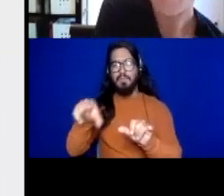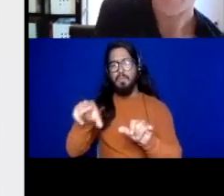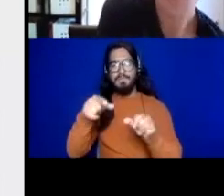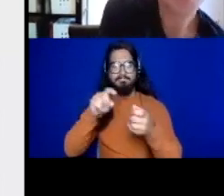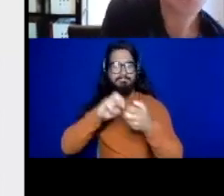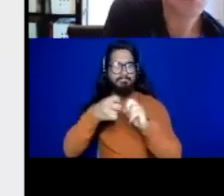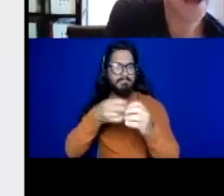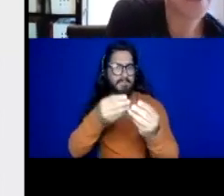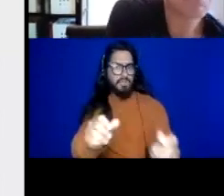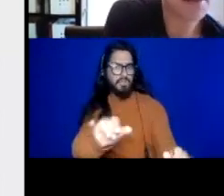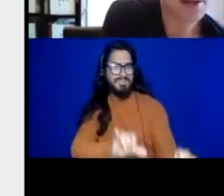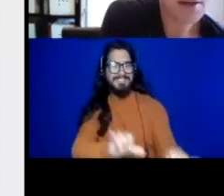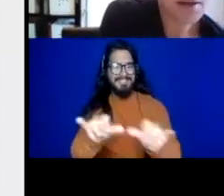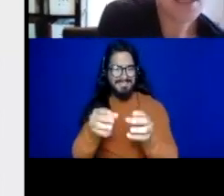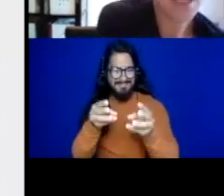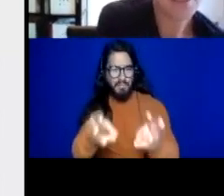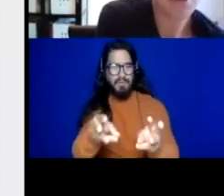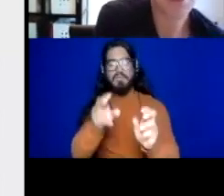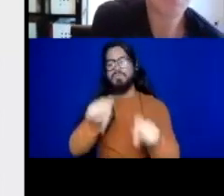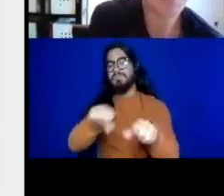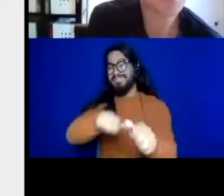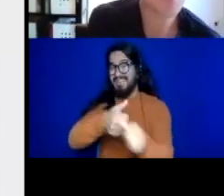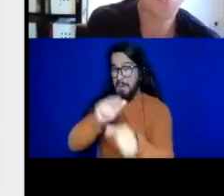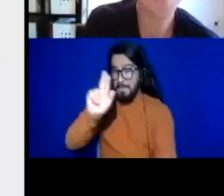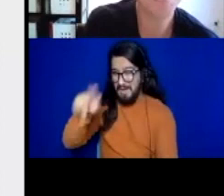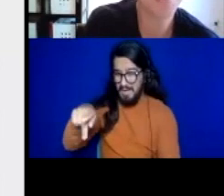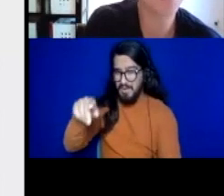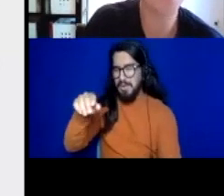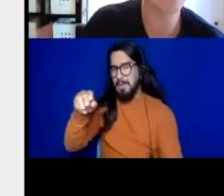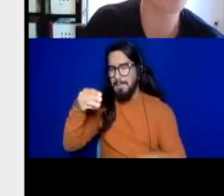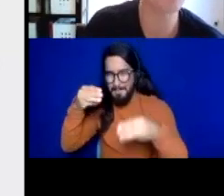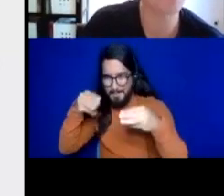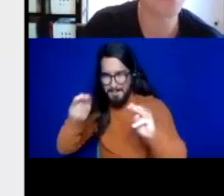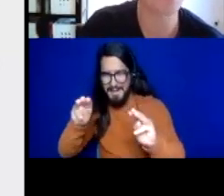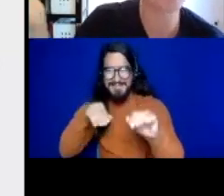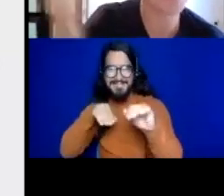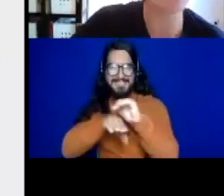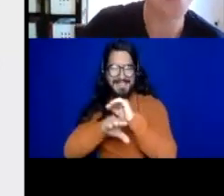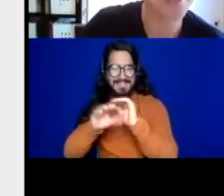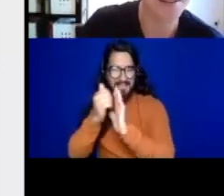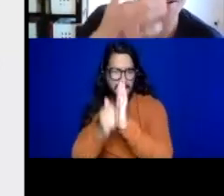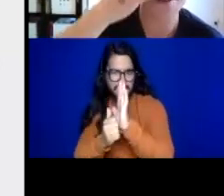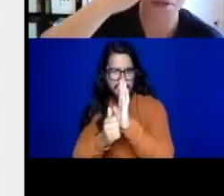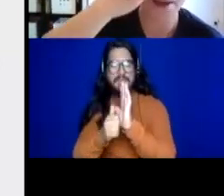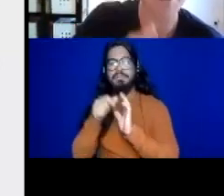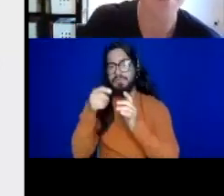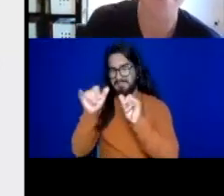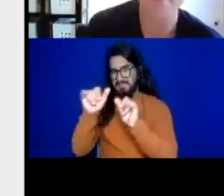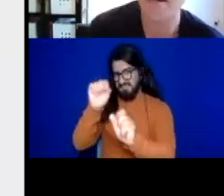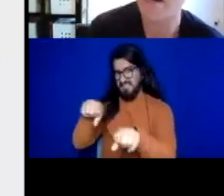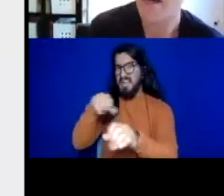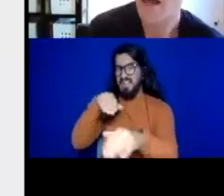tiempo. Entonces puedes usar el método de los códigos secundarios.